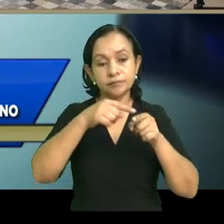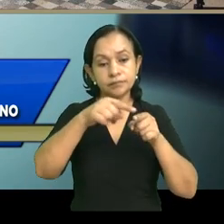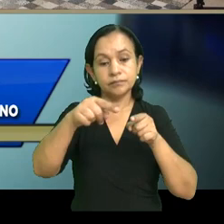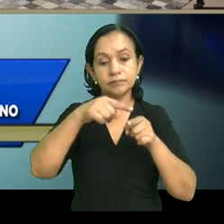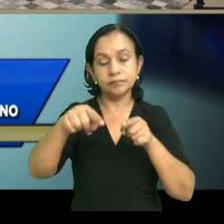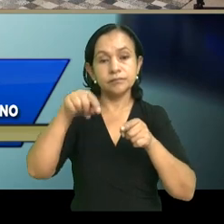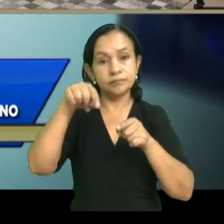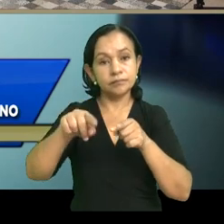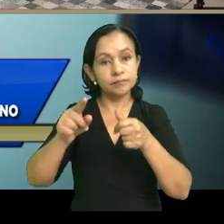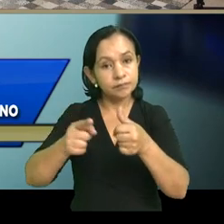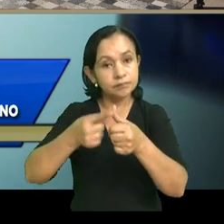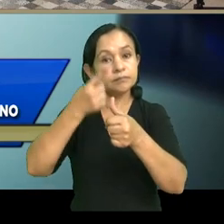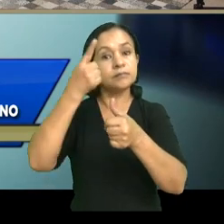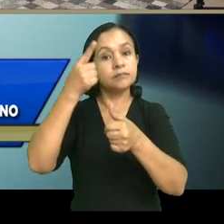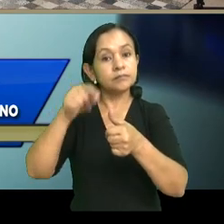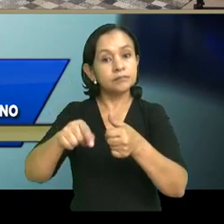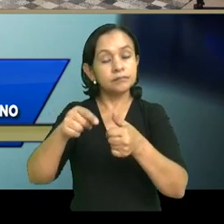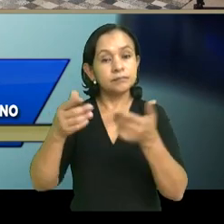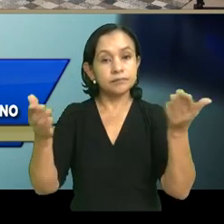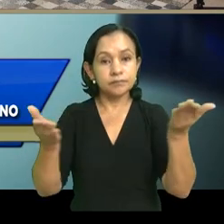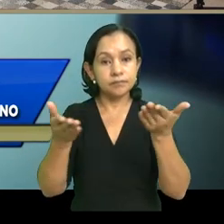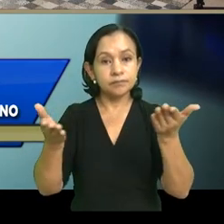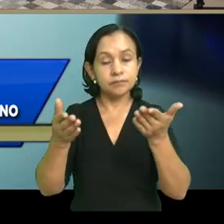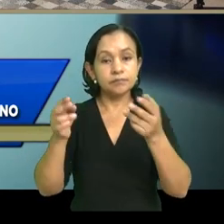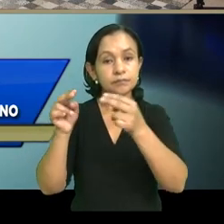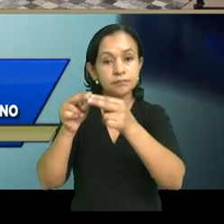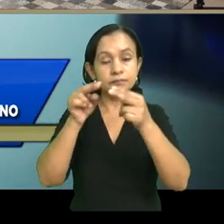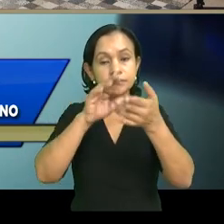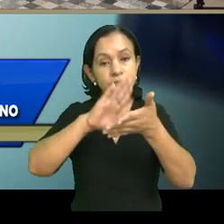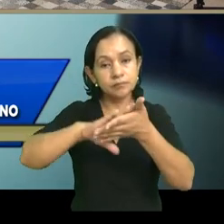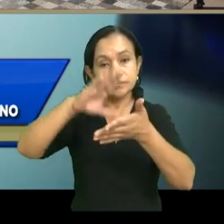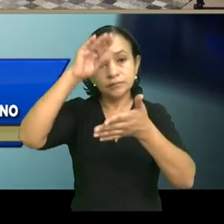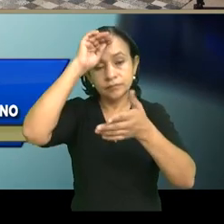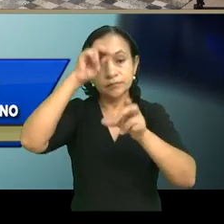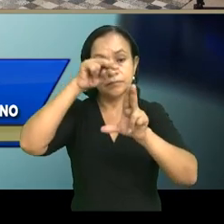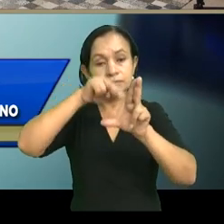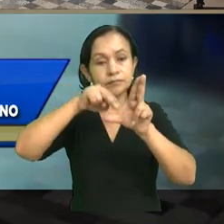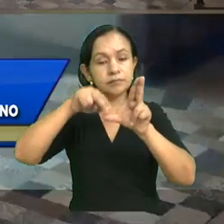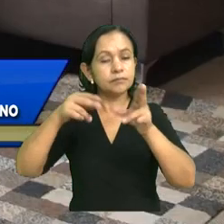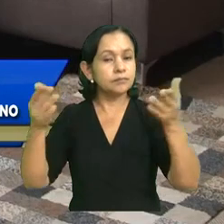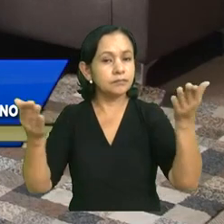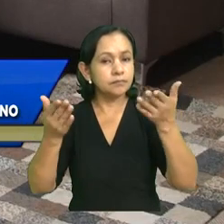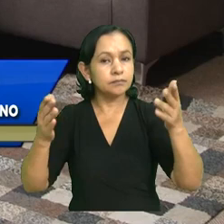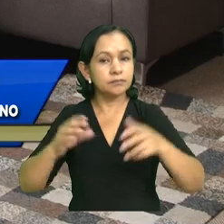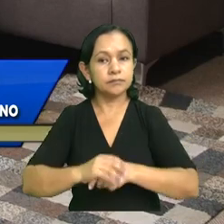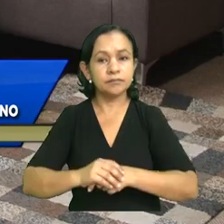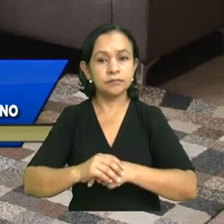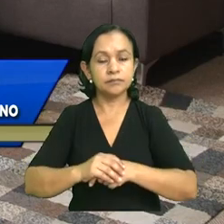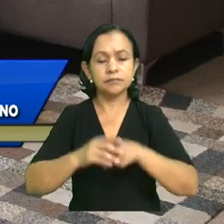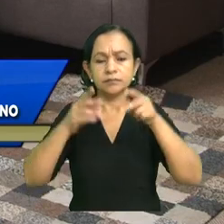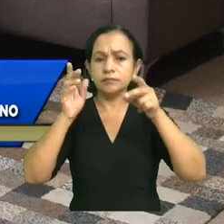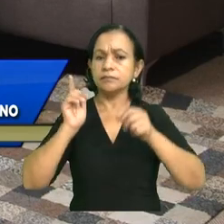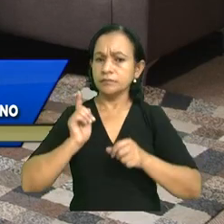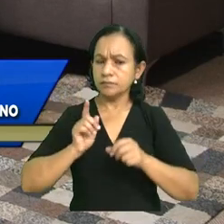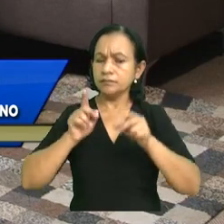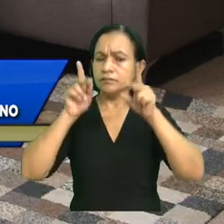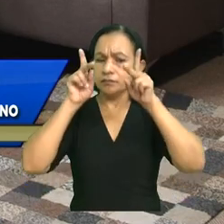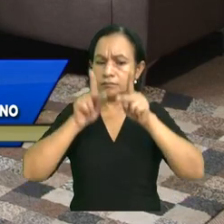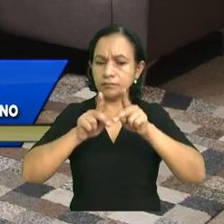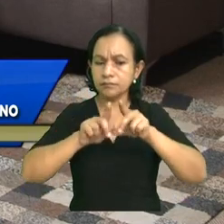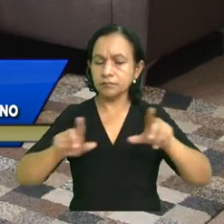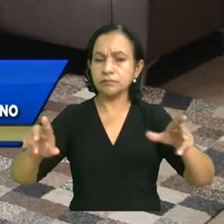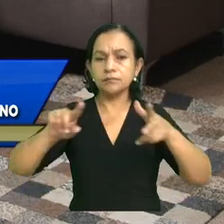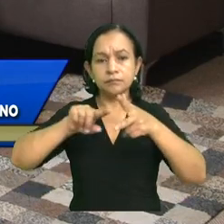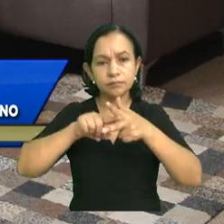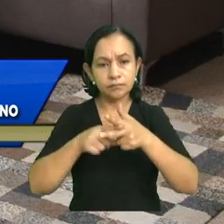municipales. ¿Cómo se da ese espacio de capacitación constante? Sí, hay todo un plan. Siempre